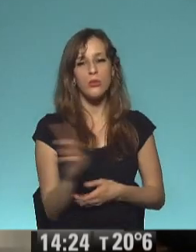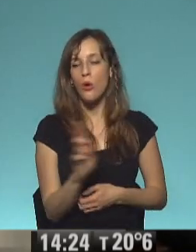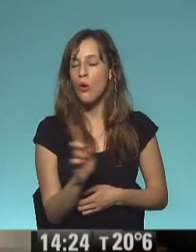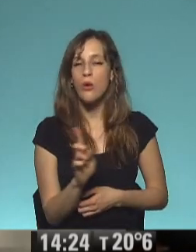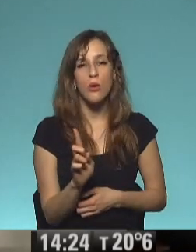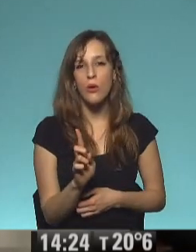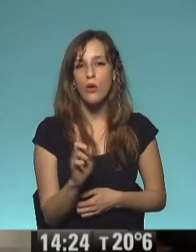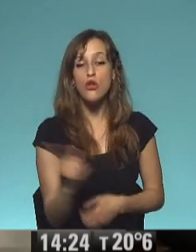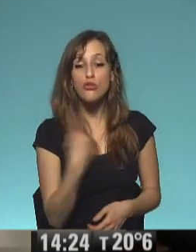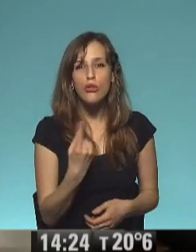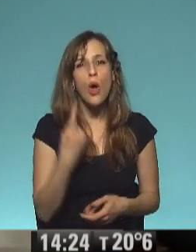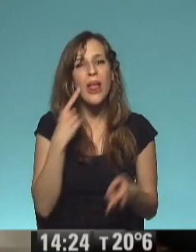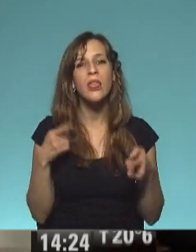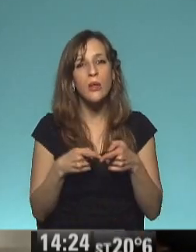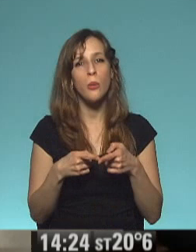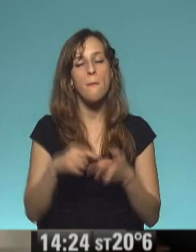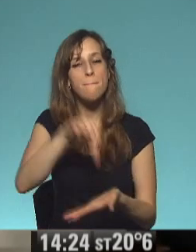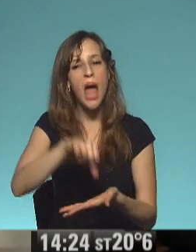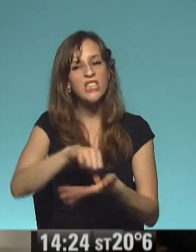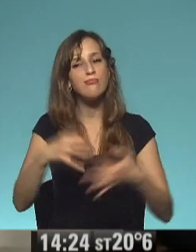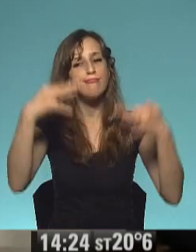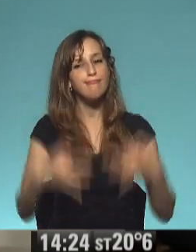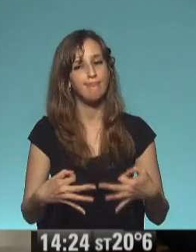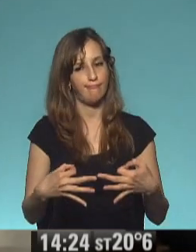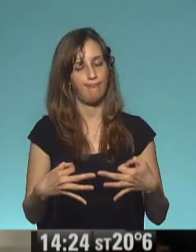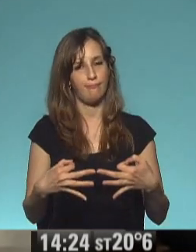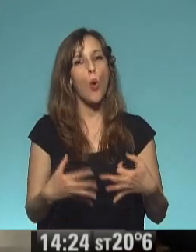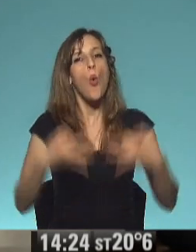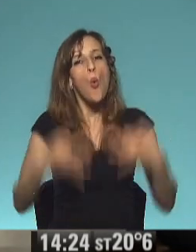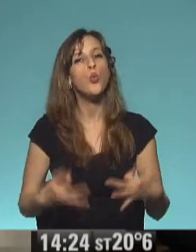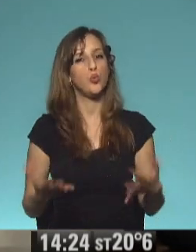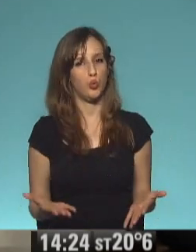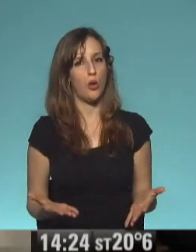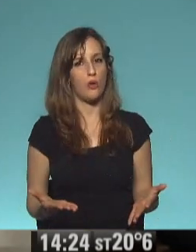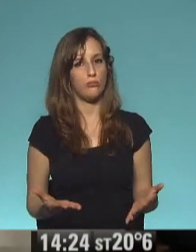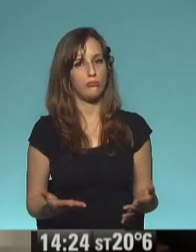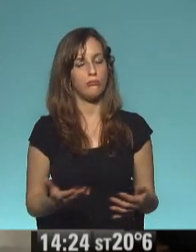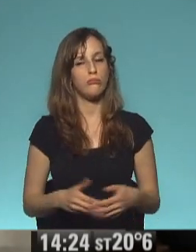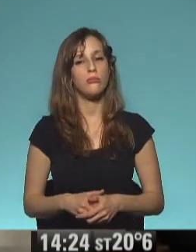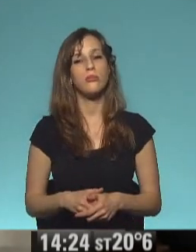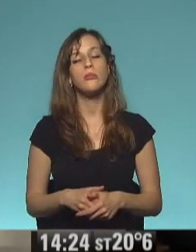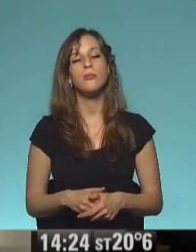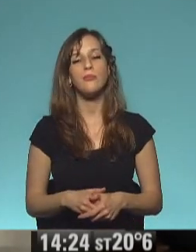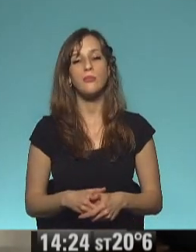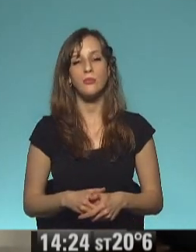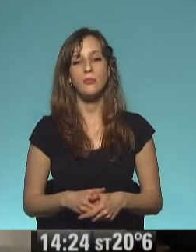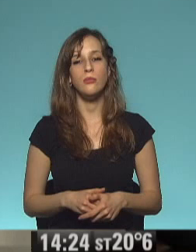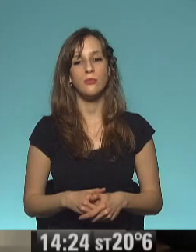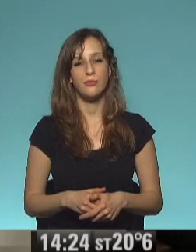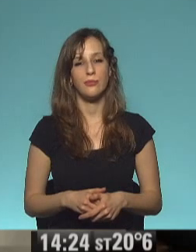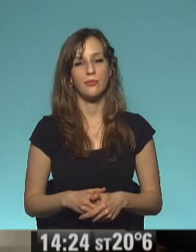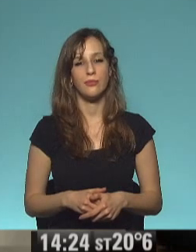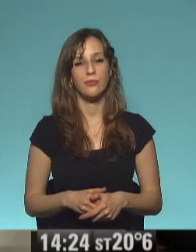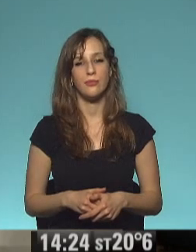país más justo, simplemente. Lo que ha quedado al descubierto es que este capitalismo financiero corre el riesgo